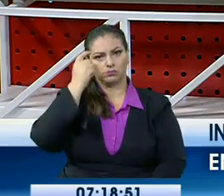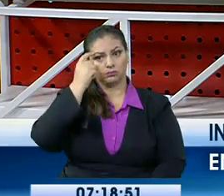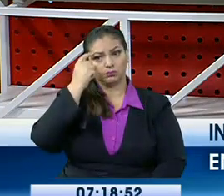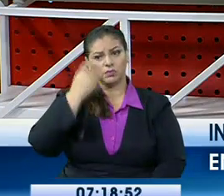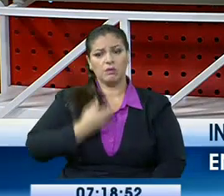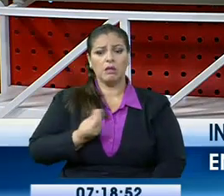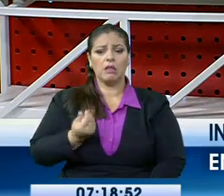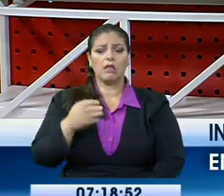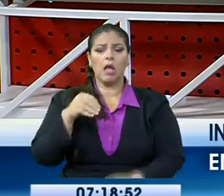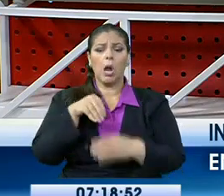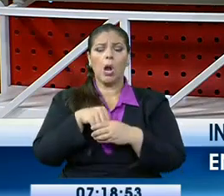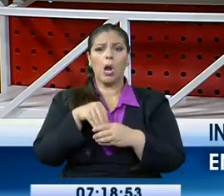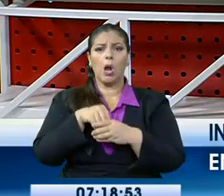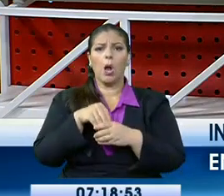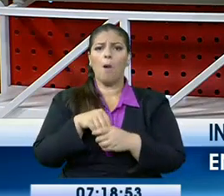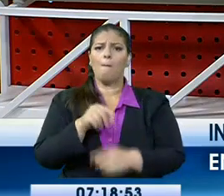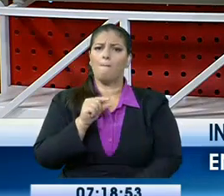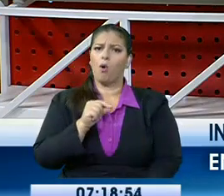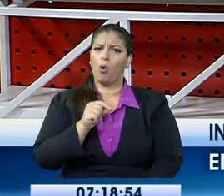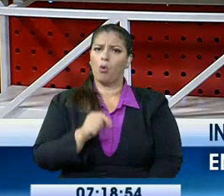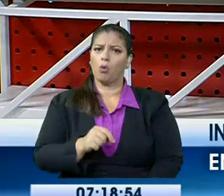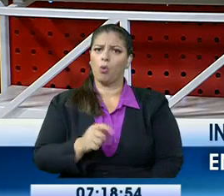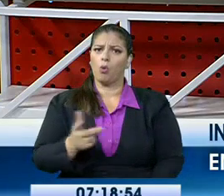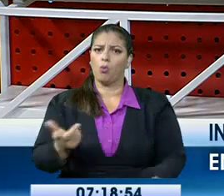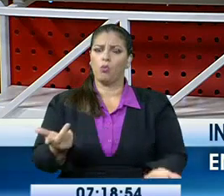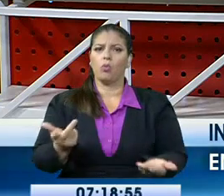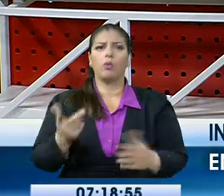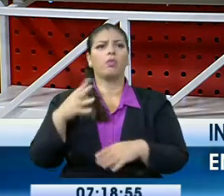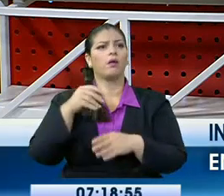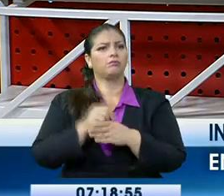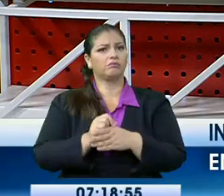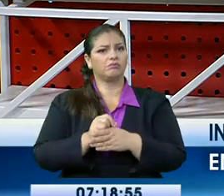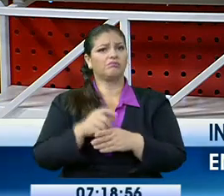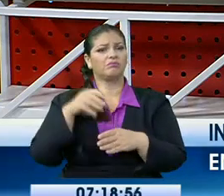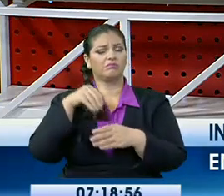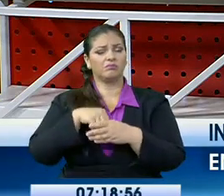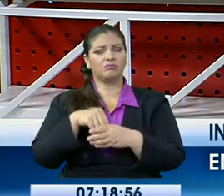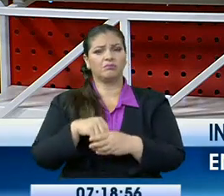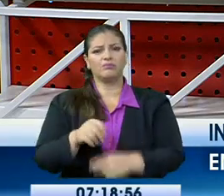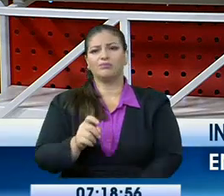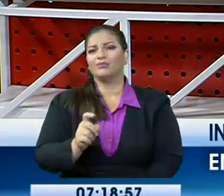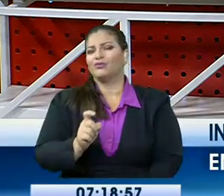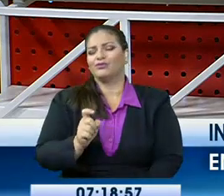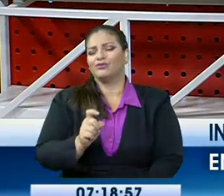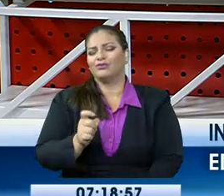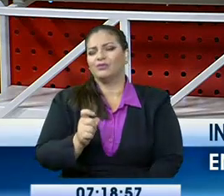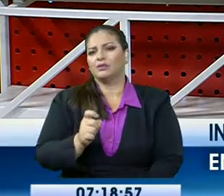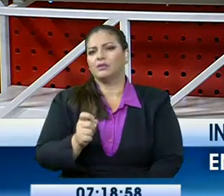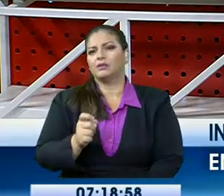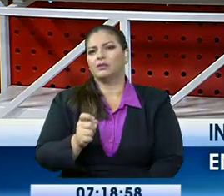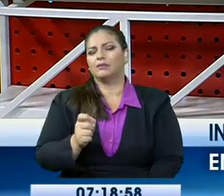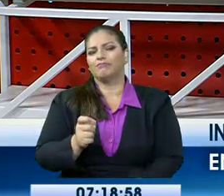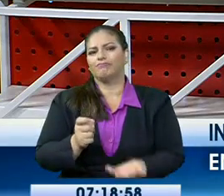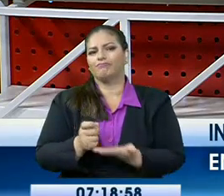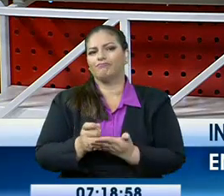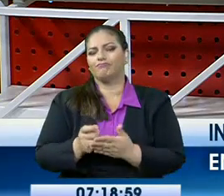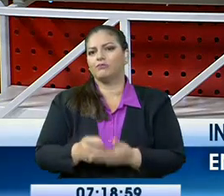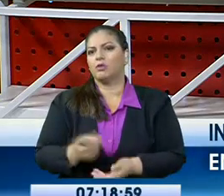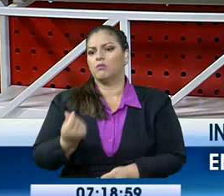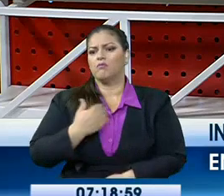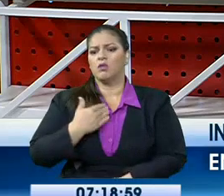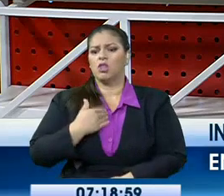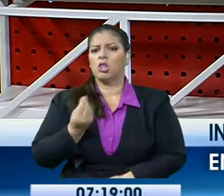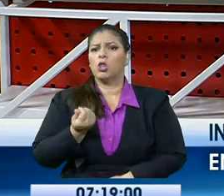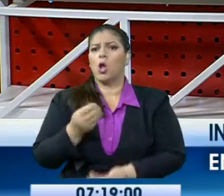el cheque de gerencia para hacer una compra o adquisición. Claro. O sea, no necesita usted tener cuenta corriente. Así si solo es. Tiene de ahorros, no diga, y ahora, no, pero yo no, tengo